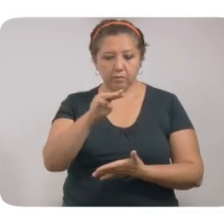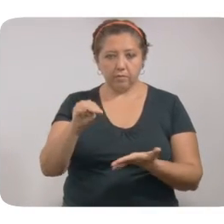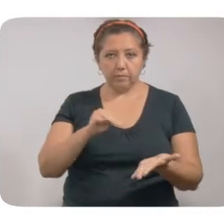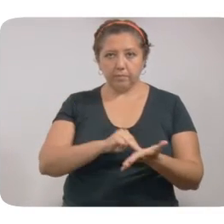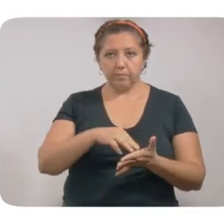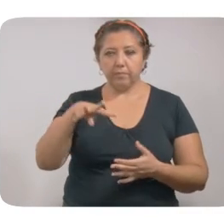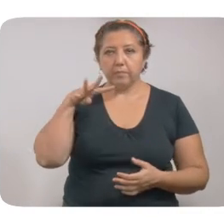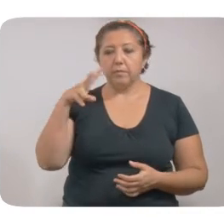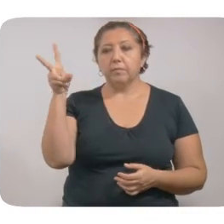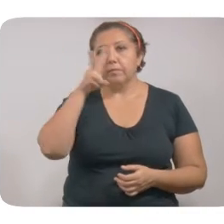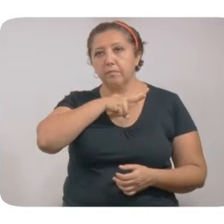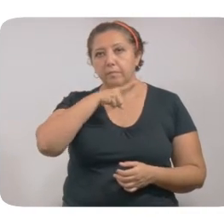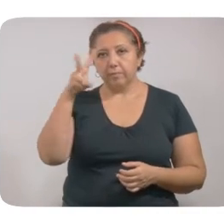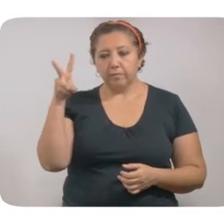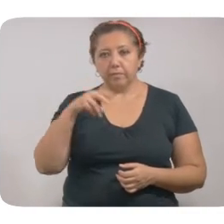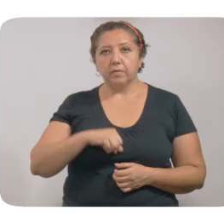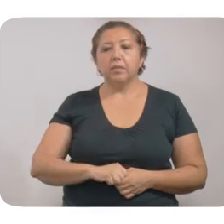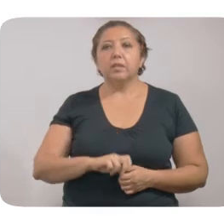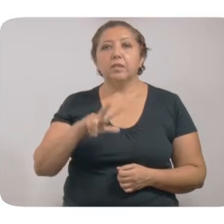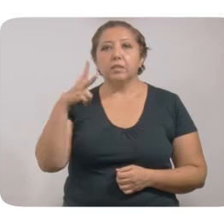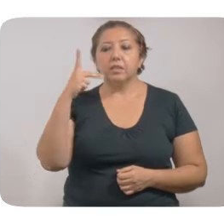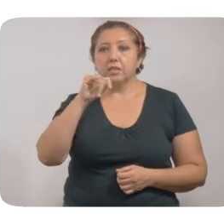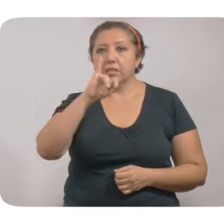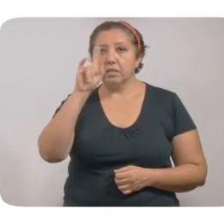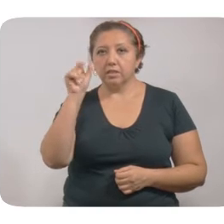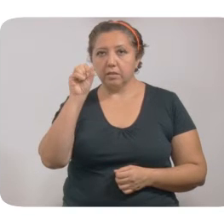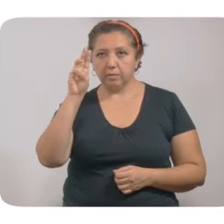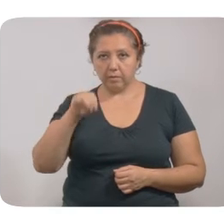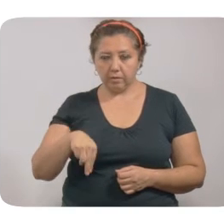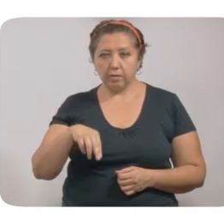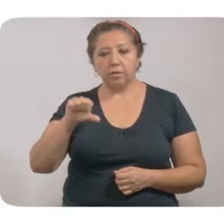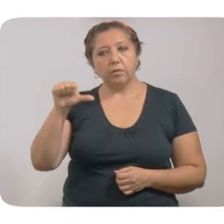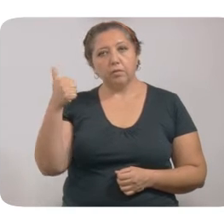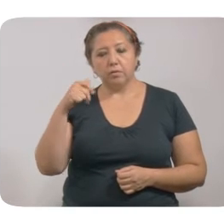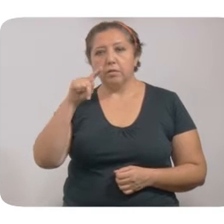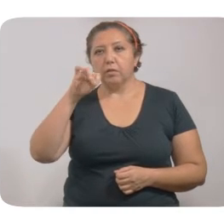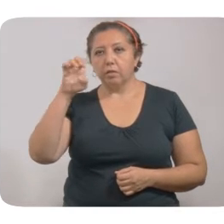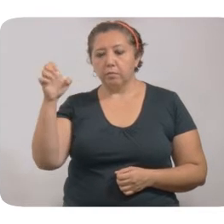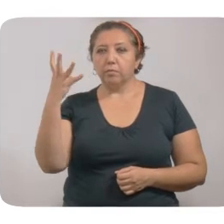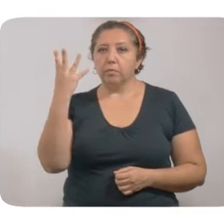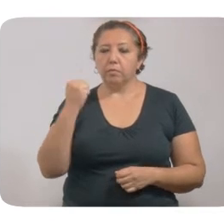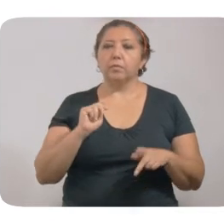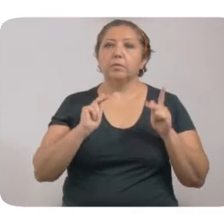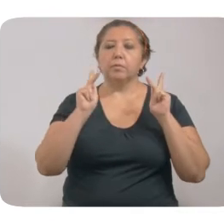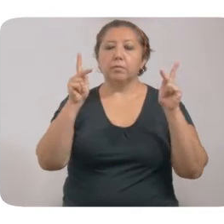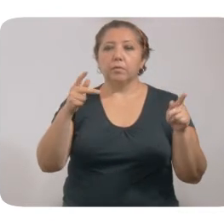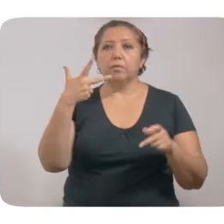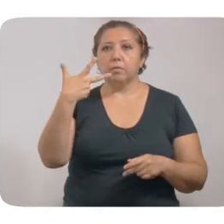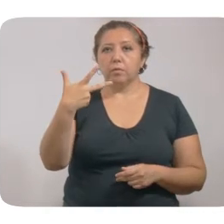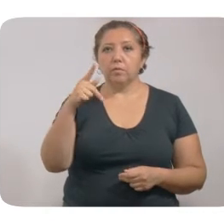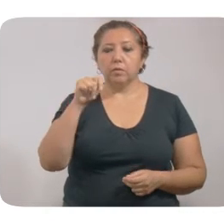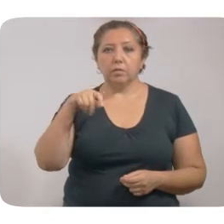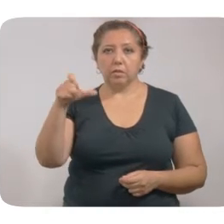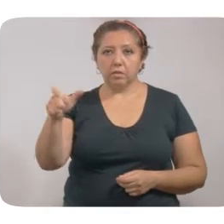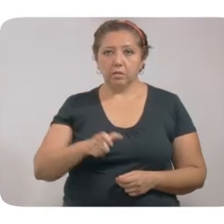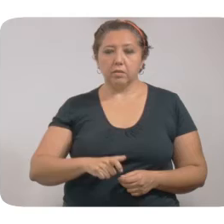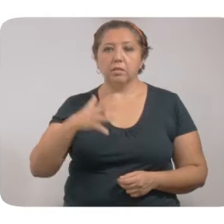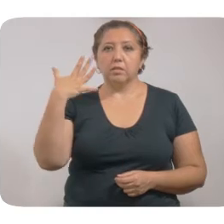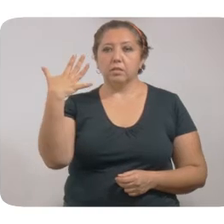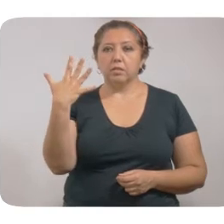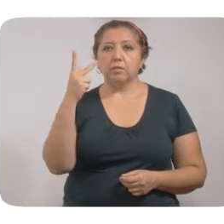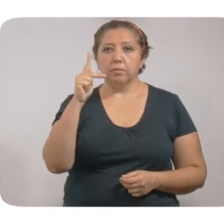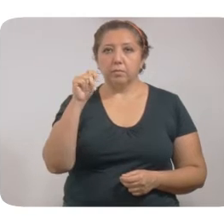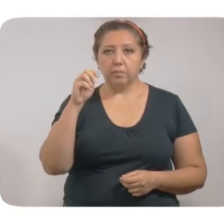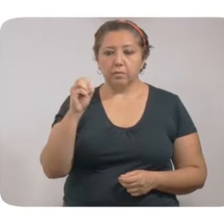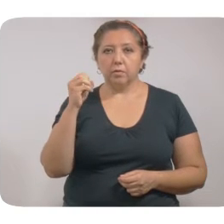Mérida, 19 en Valladolid, 13 en Tizimín, 11 en Ticul, 9 en Progreso, 8 en Tecash, 5 en